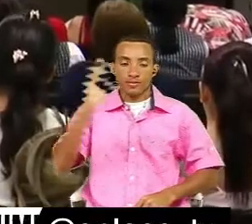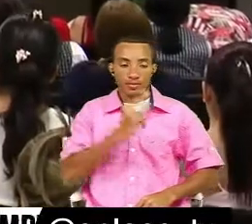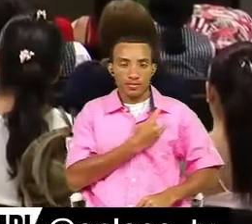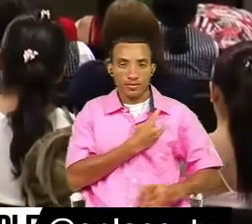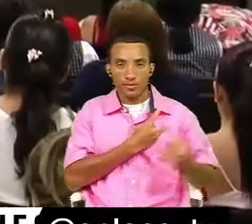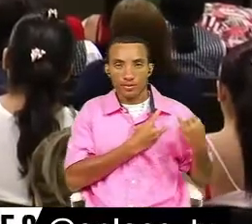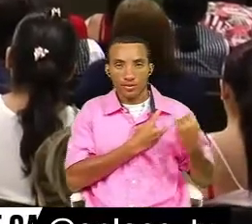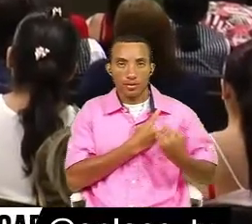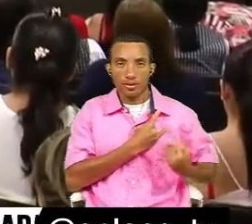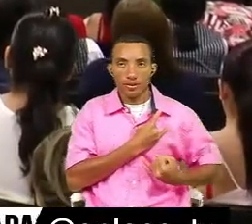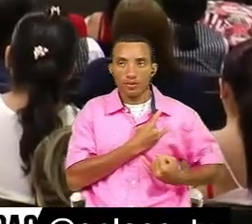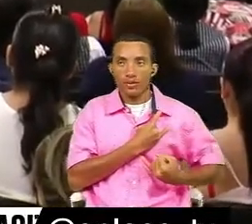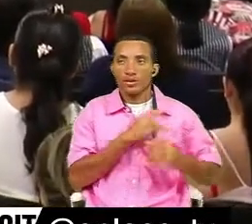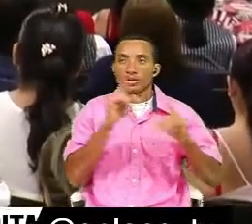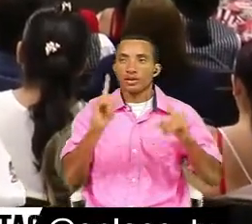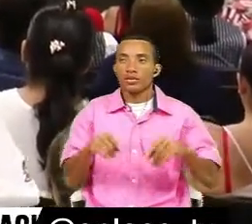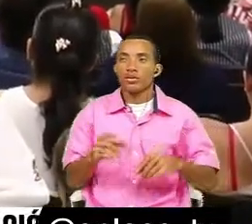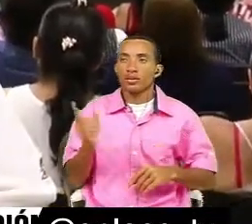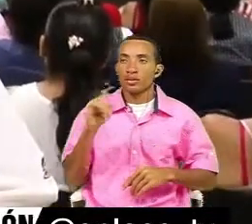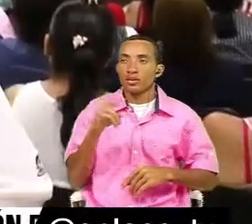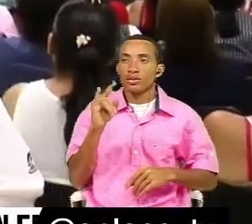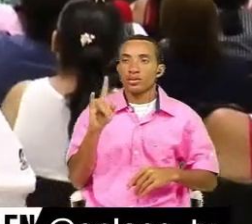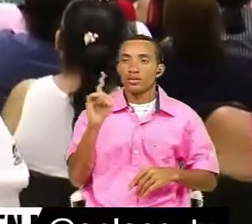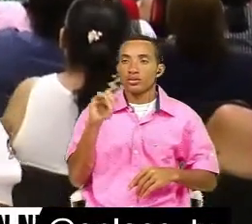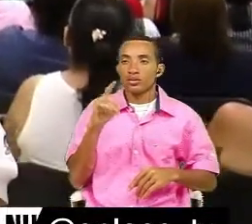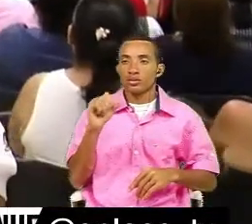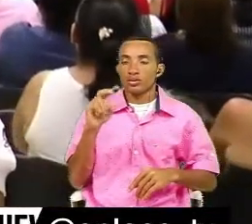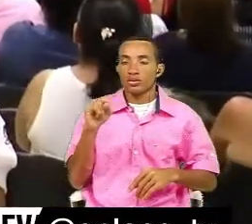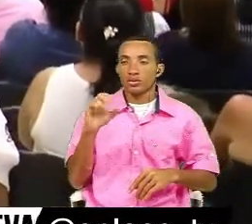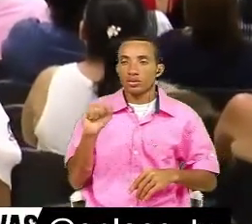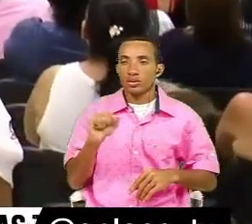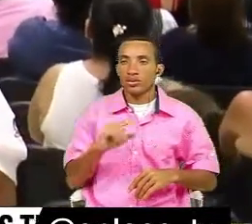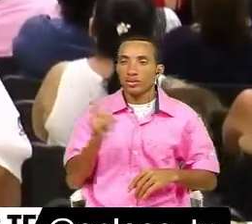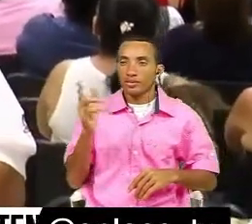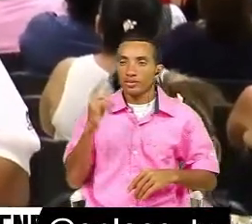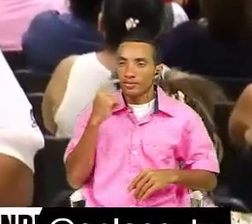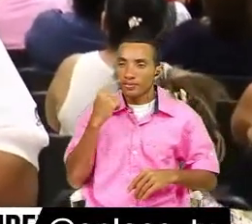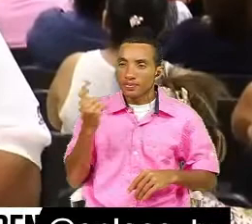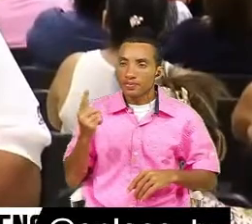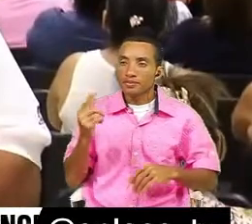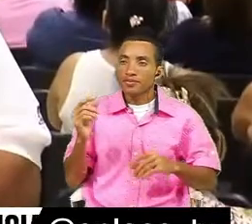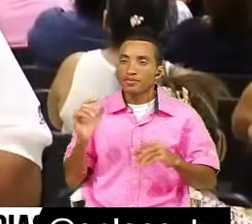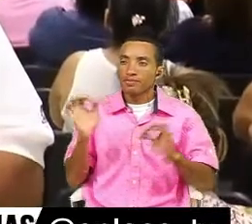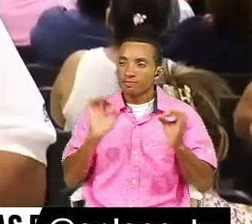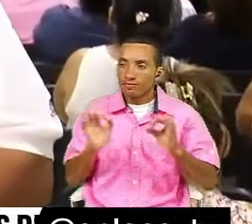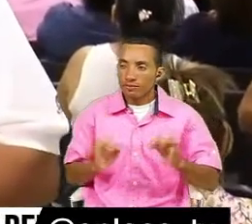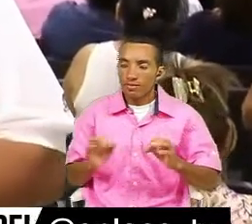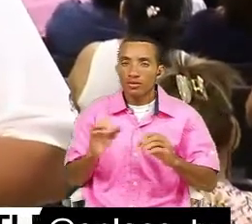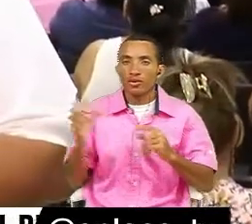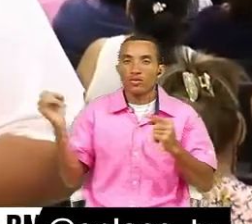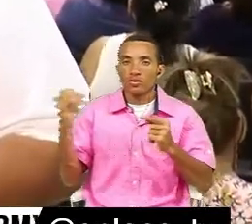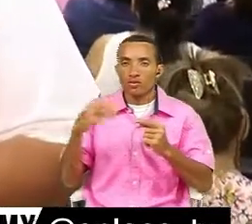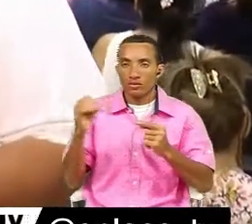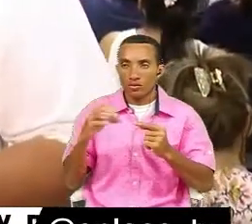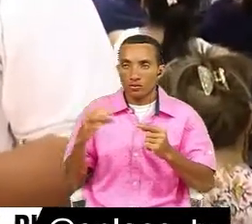con, primero el término, con Susana Murillo, que es del equipo organizador de este foro educativo municipal.